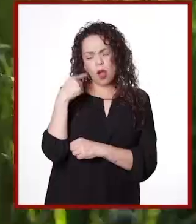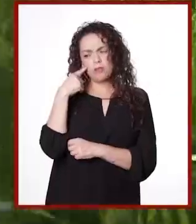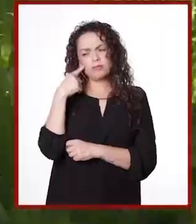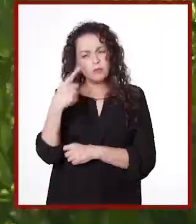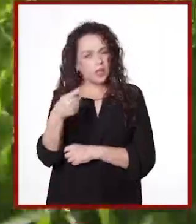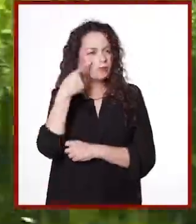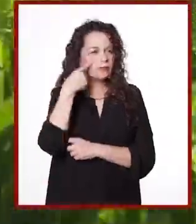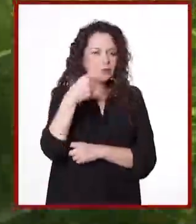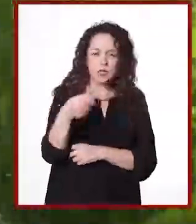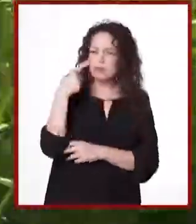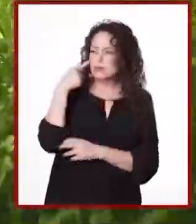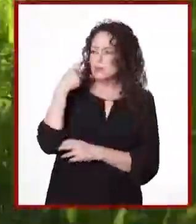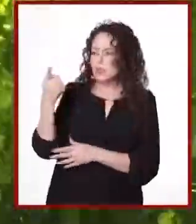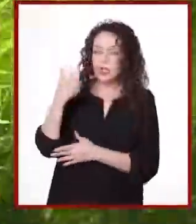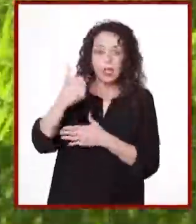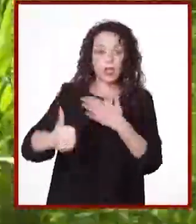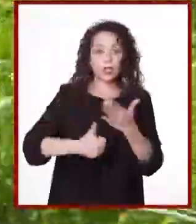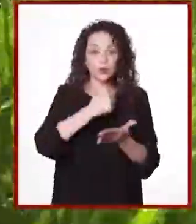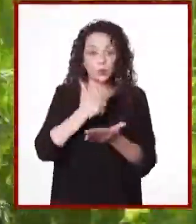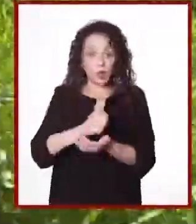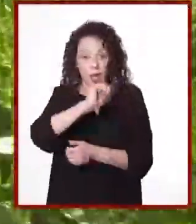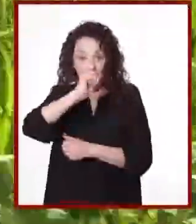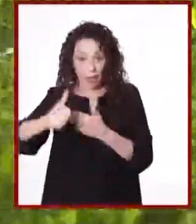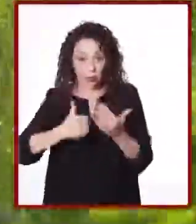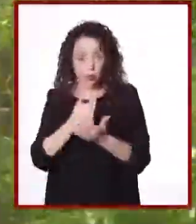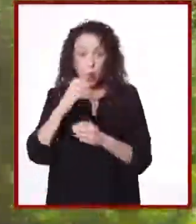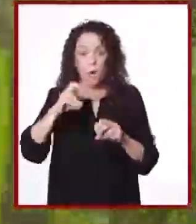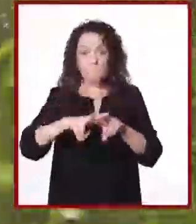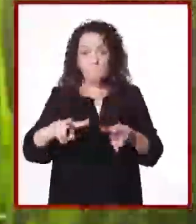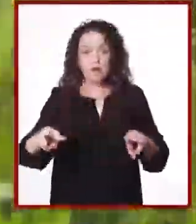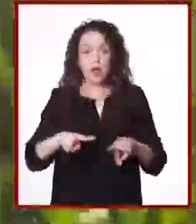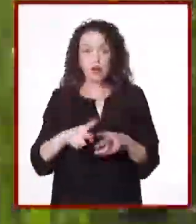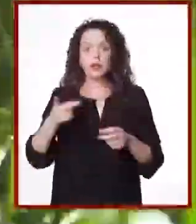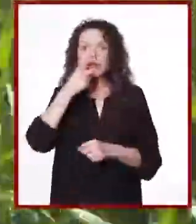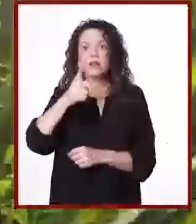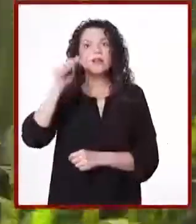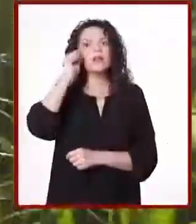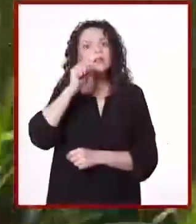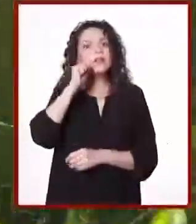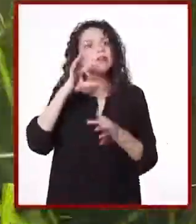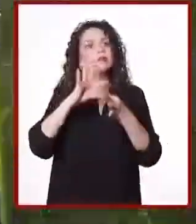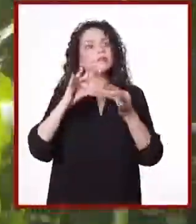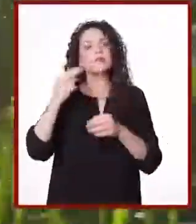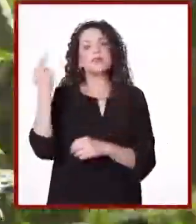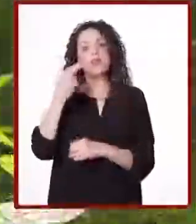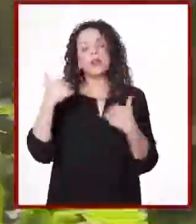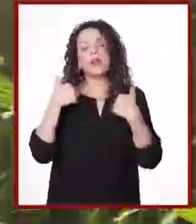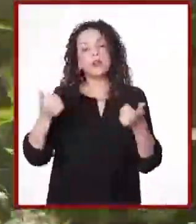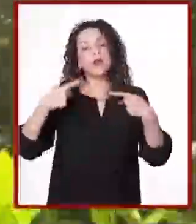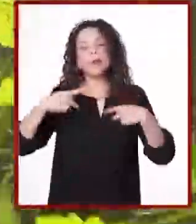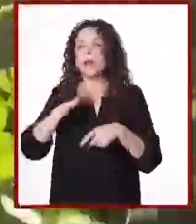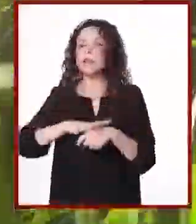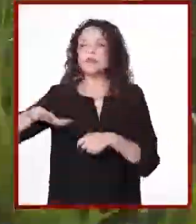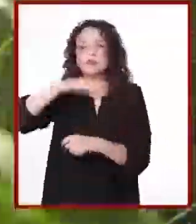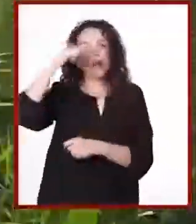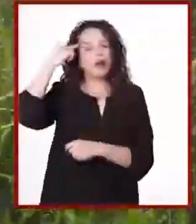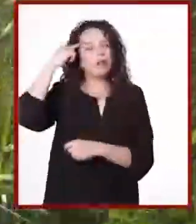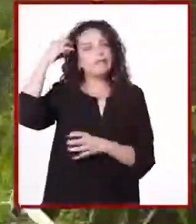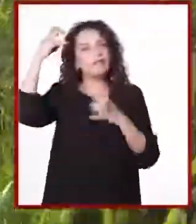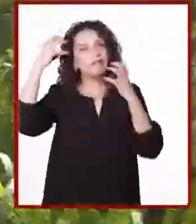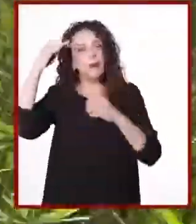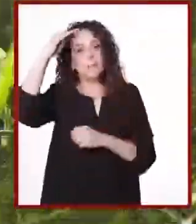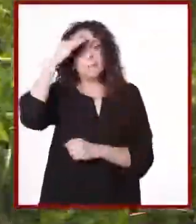que las ciudades o los parques hablan mucho de la conciencia de la ciudadanía. Entonces, como tenemos